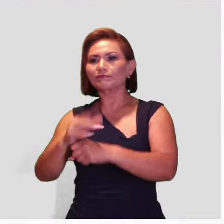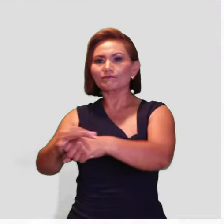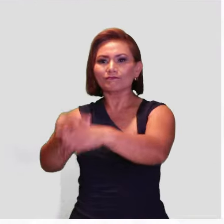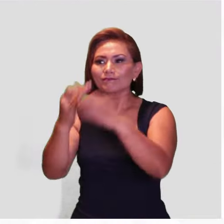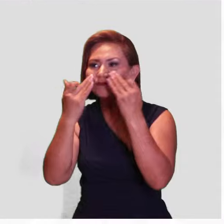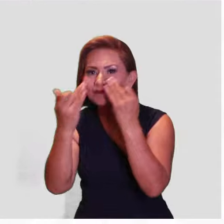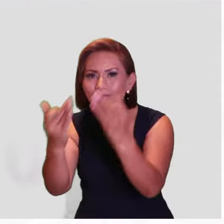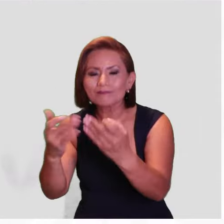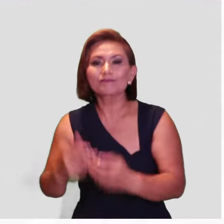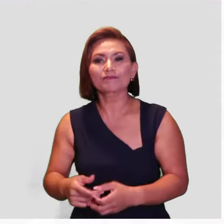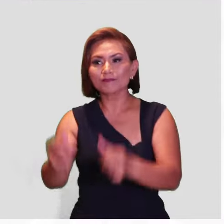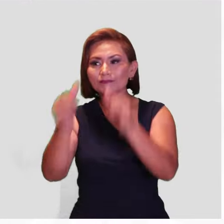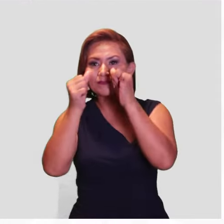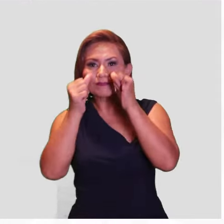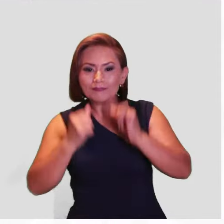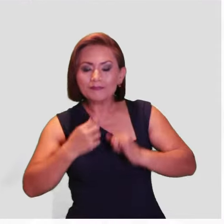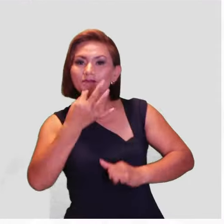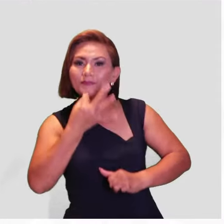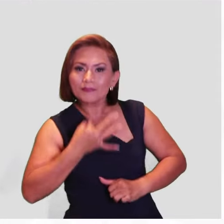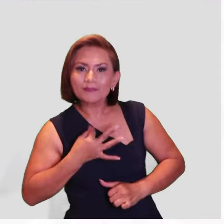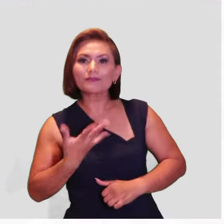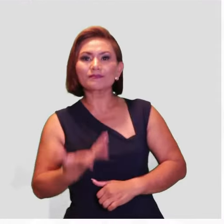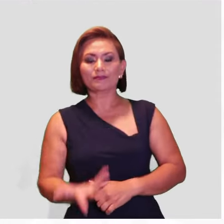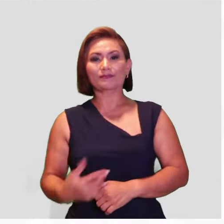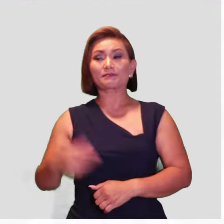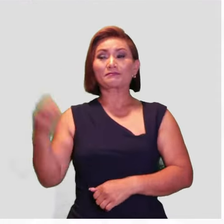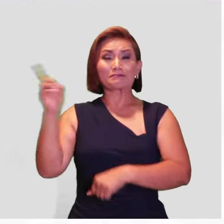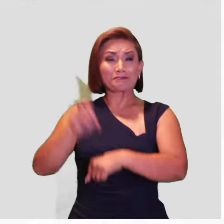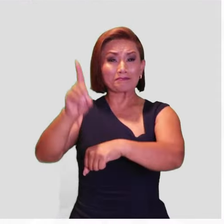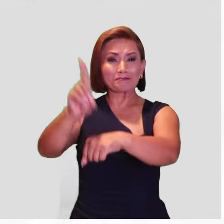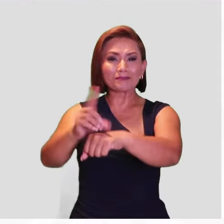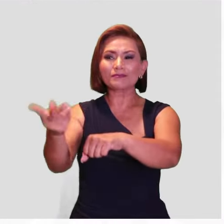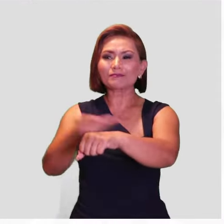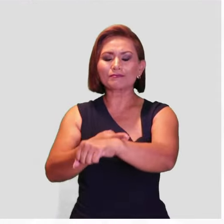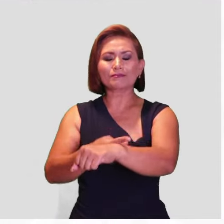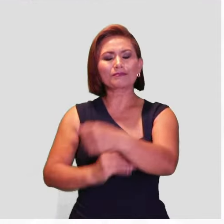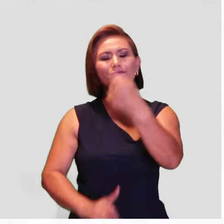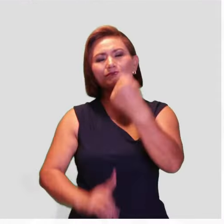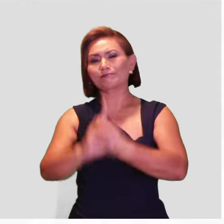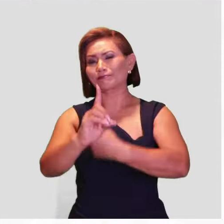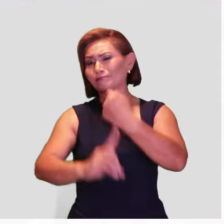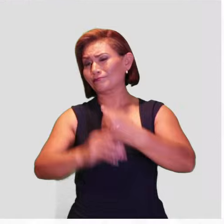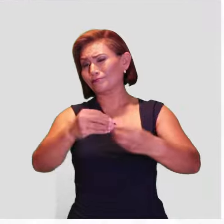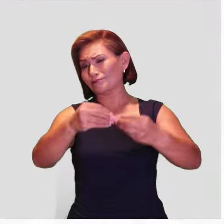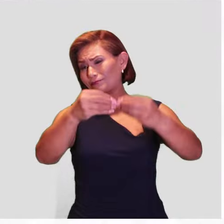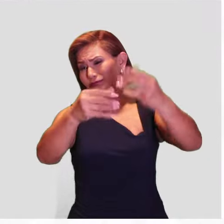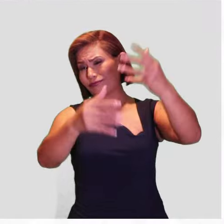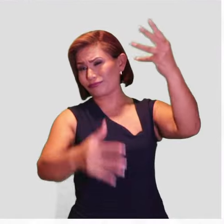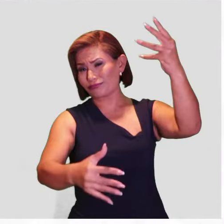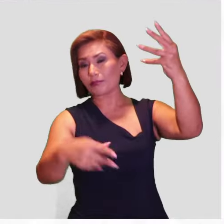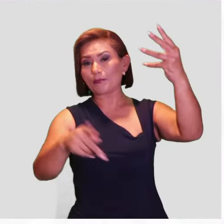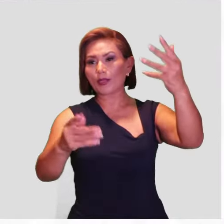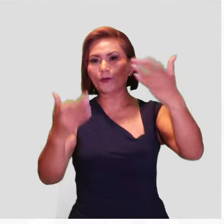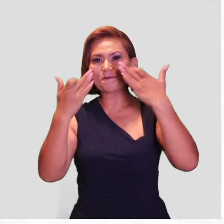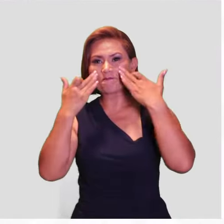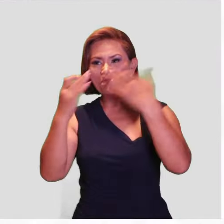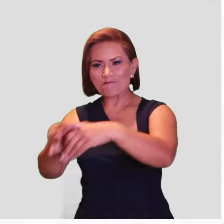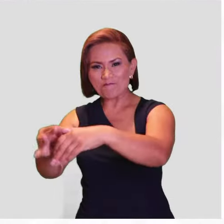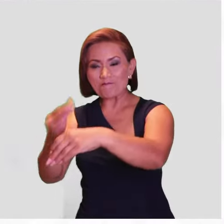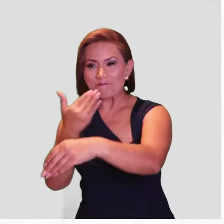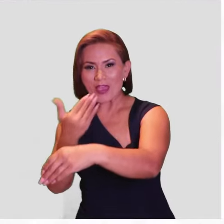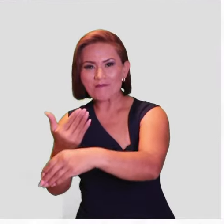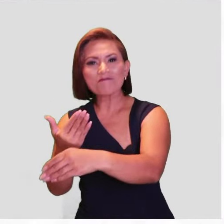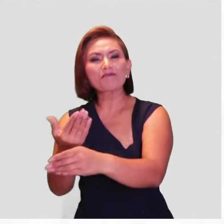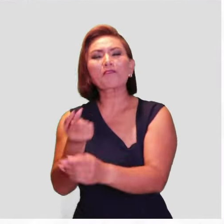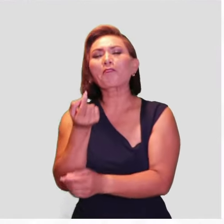cuando vives en San Juan todos los días, nos lleva a afirmar que son muchos los problemas y que han sido muy pocos los resultados en los últimos